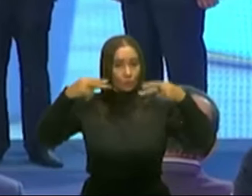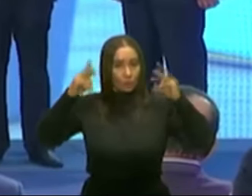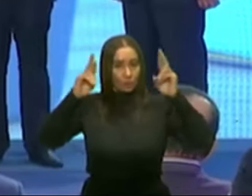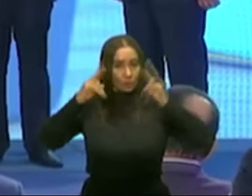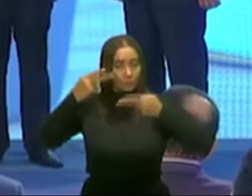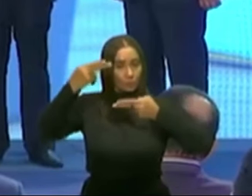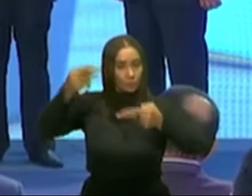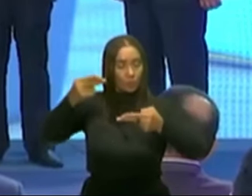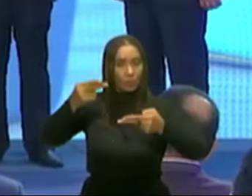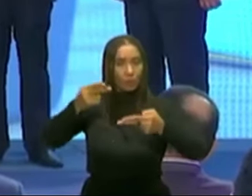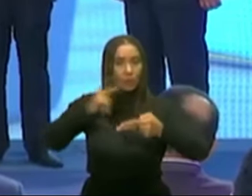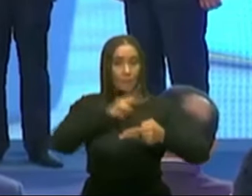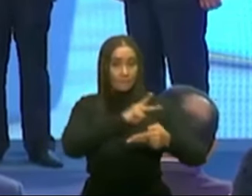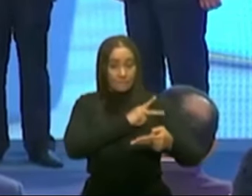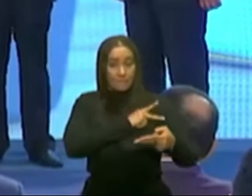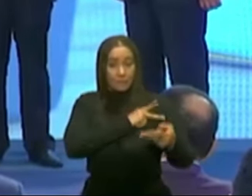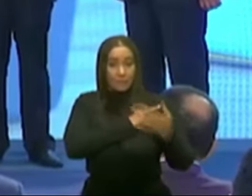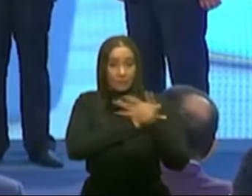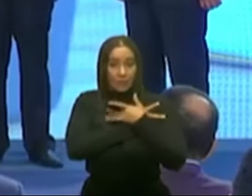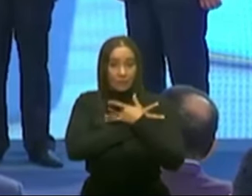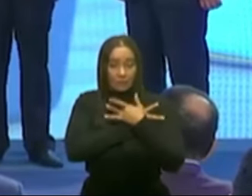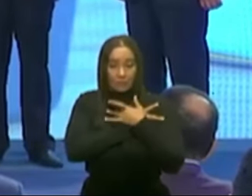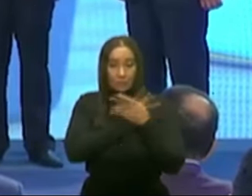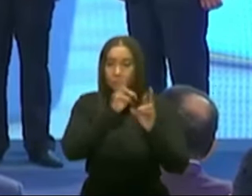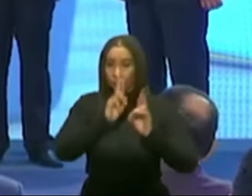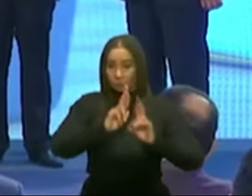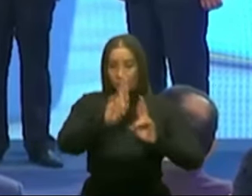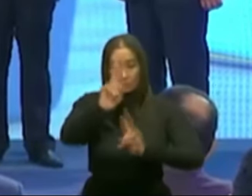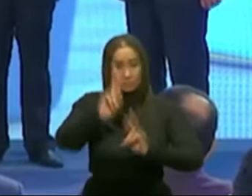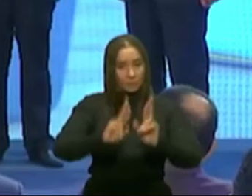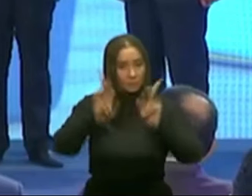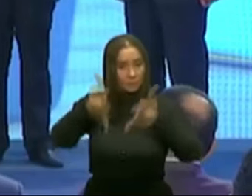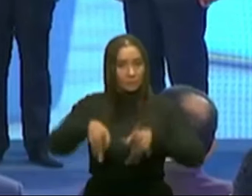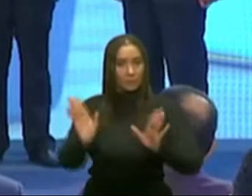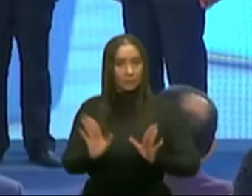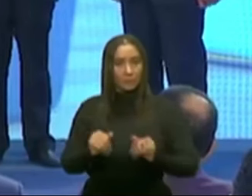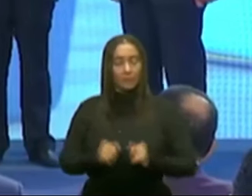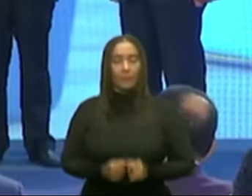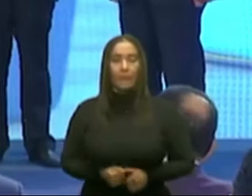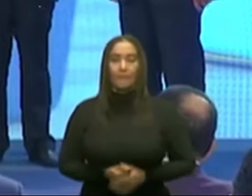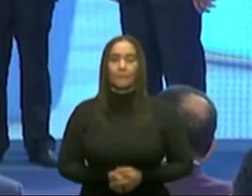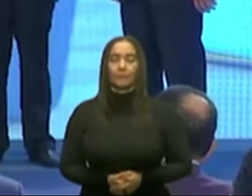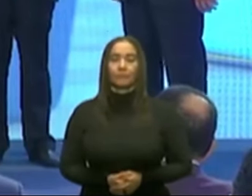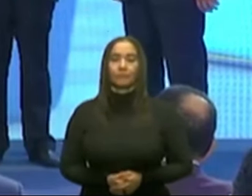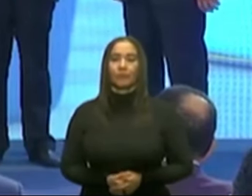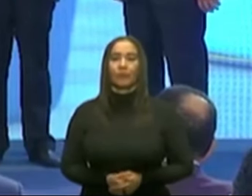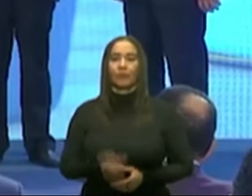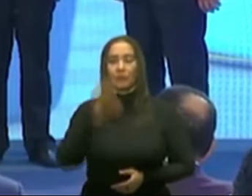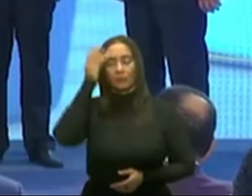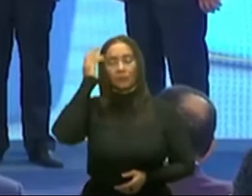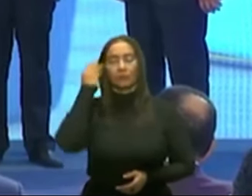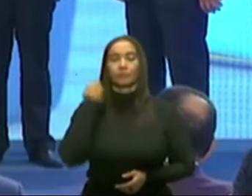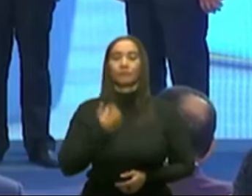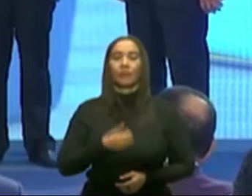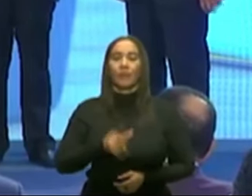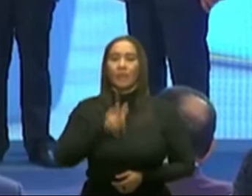a la privacidad de las personas. Quien ejerce con